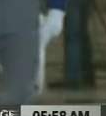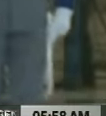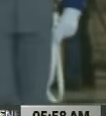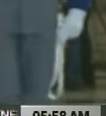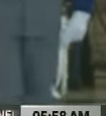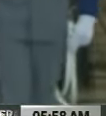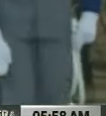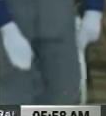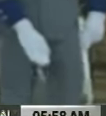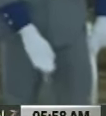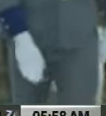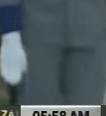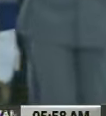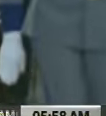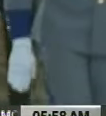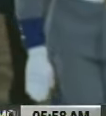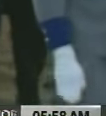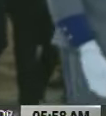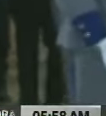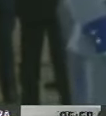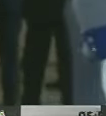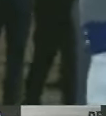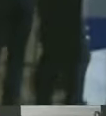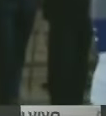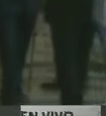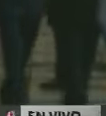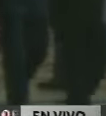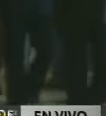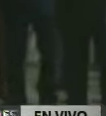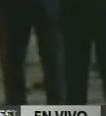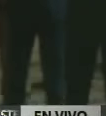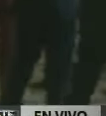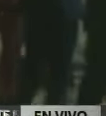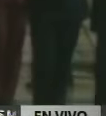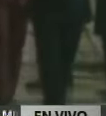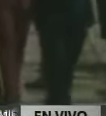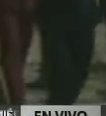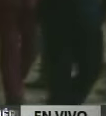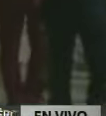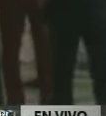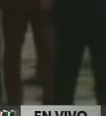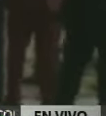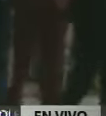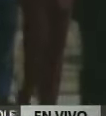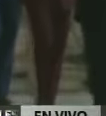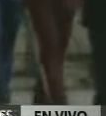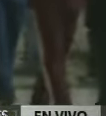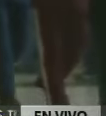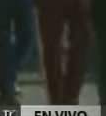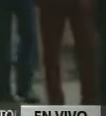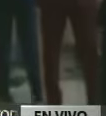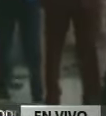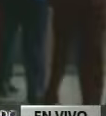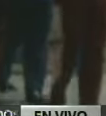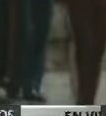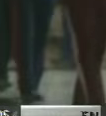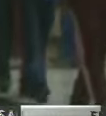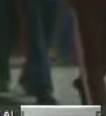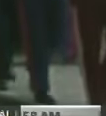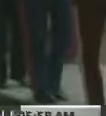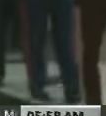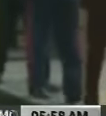unión cívico-militar posterior a Bolívar, que fue quien la soñó, la concretó Ezequiel Zamora con esa batalla federal, con la batalla